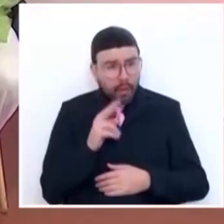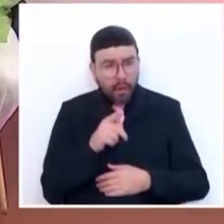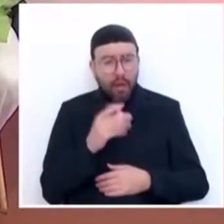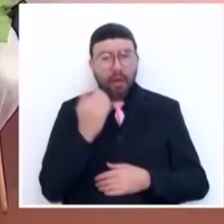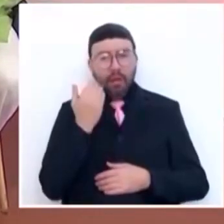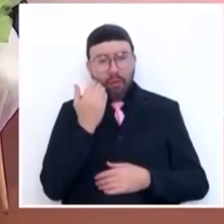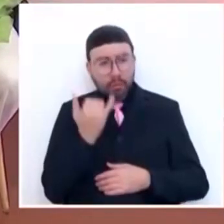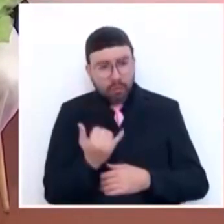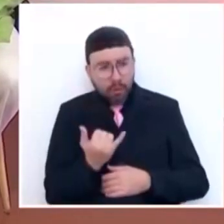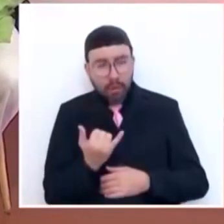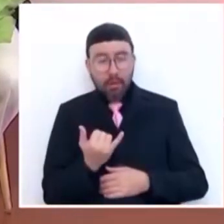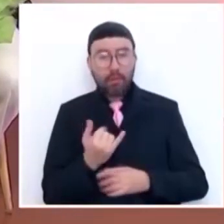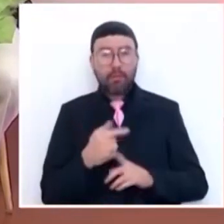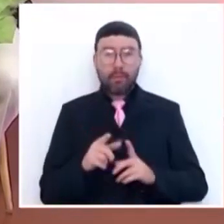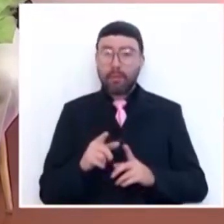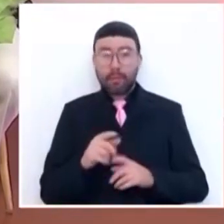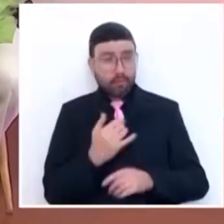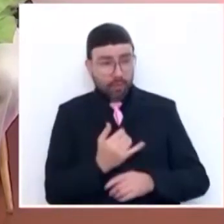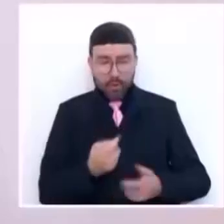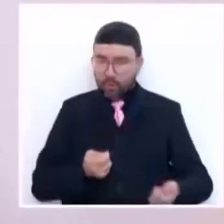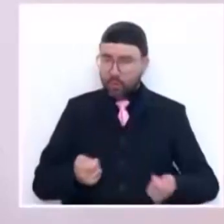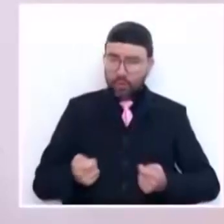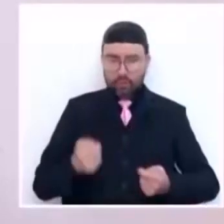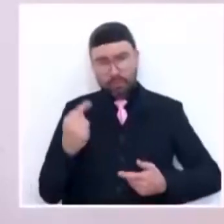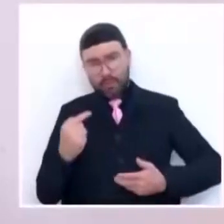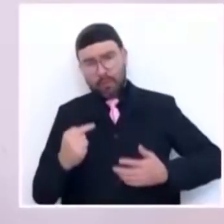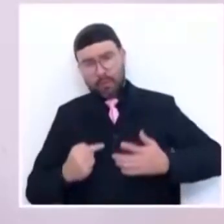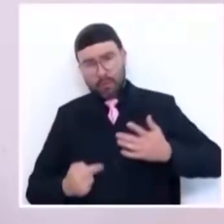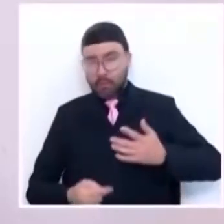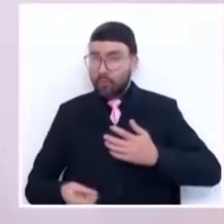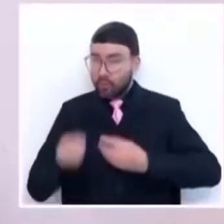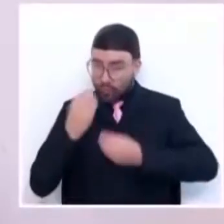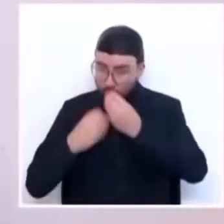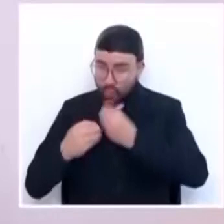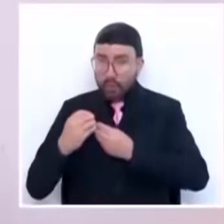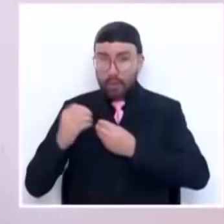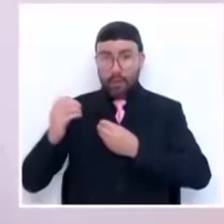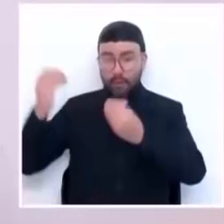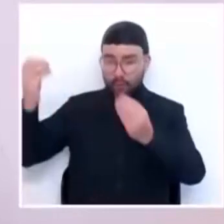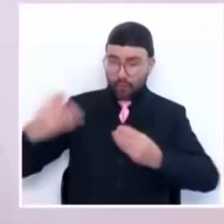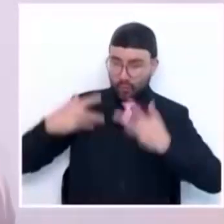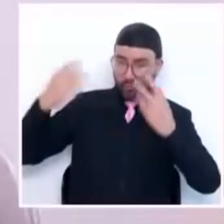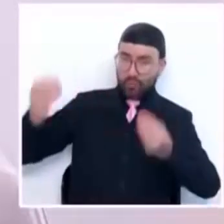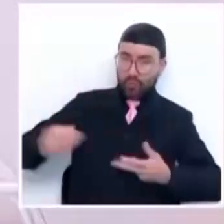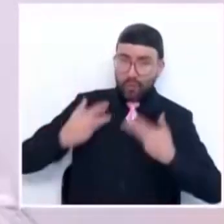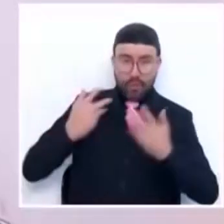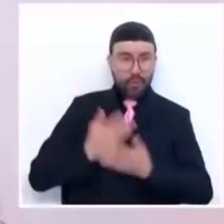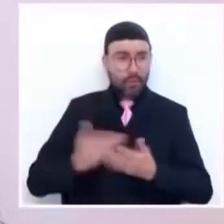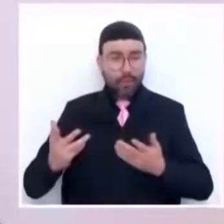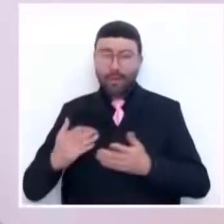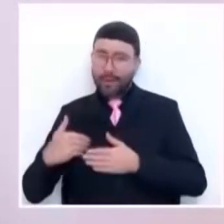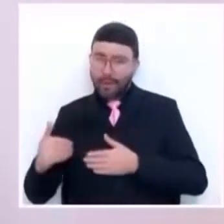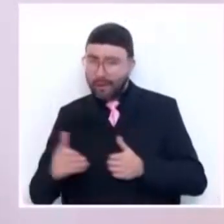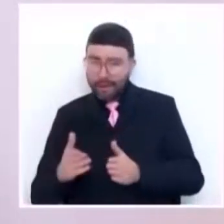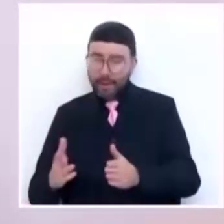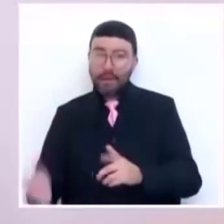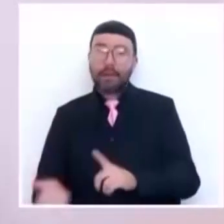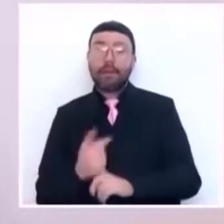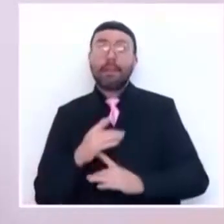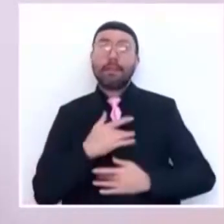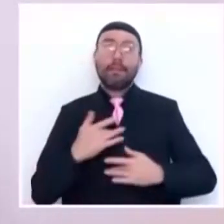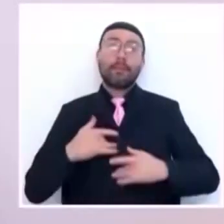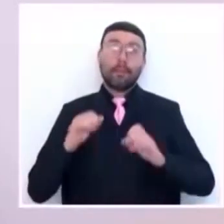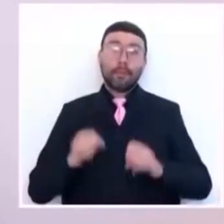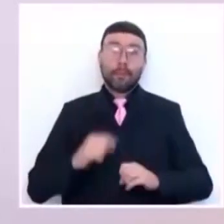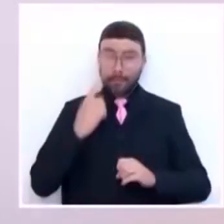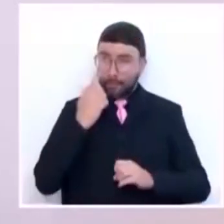enfermedad, pero si pudiéramos manejar todos estos aspectos y conocer alimentos que no se mastican, podríamos realmente encontrar el camino de la salud. Vamos a ver estas